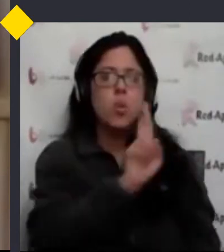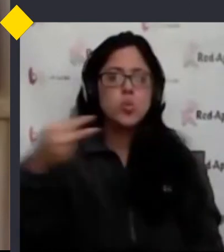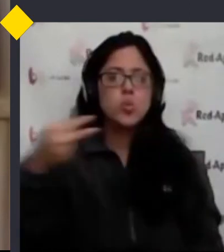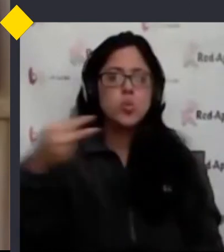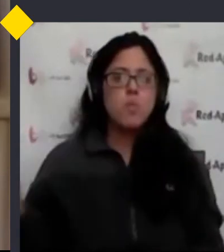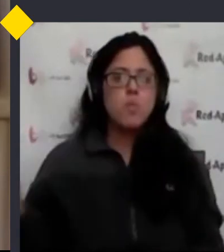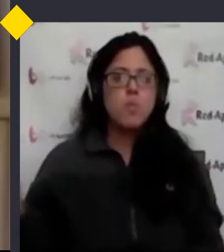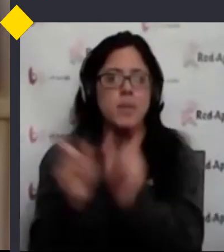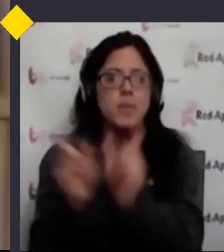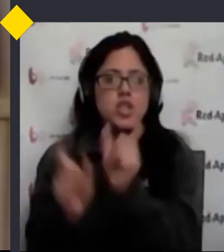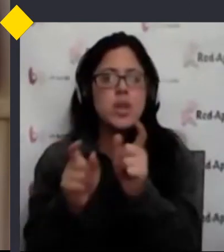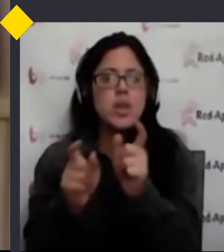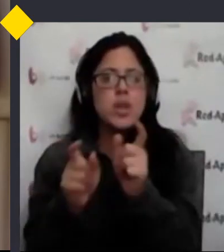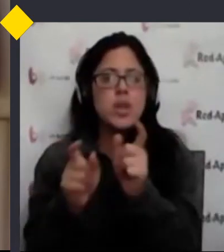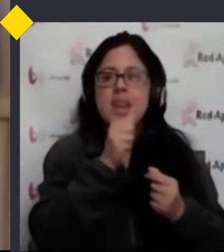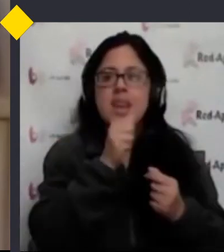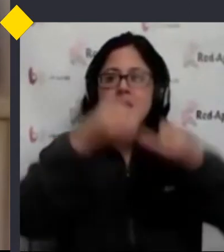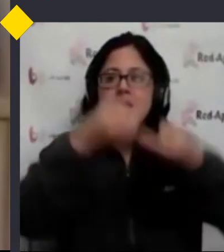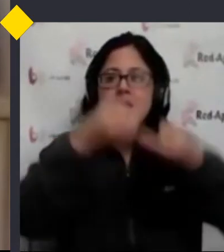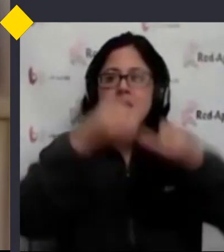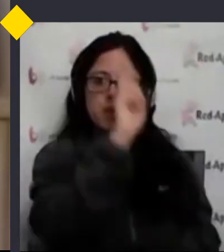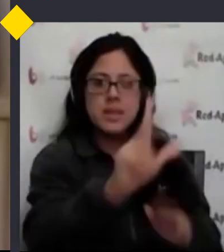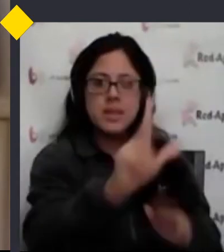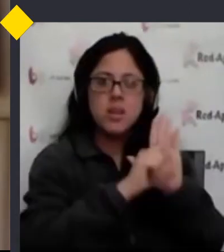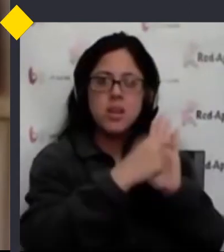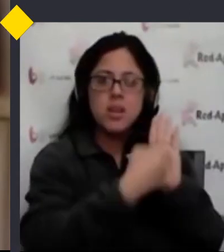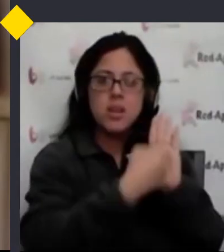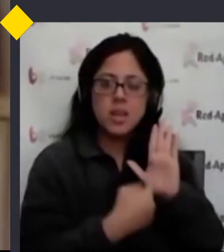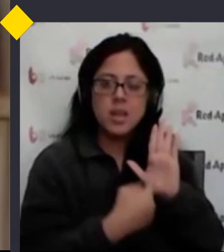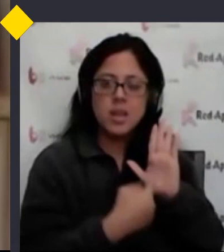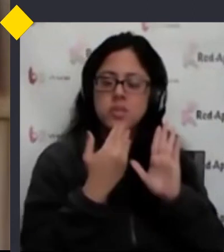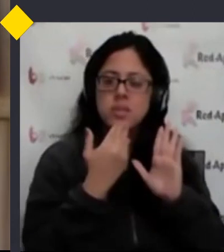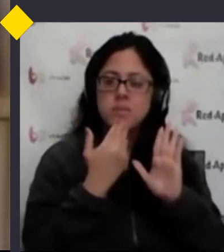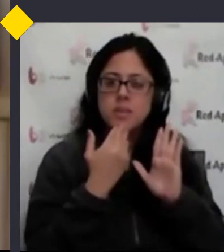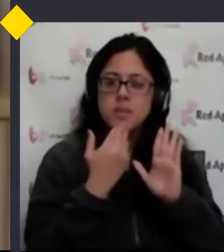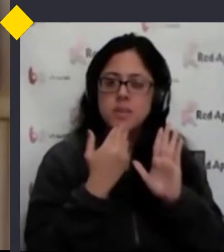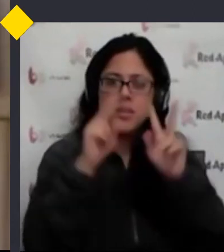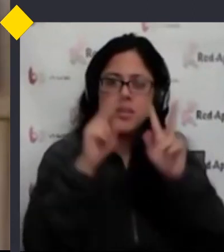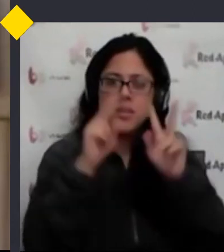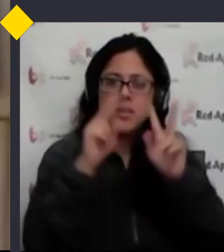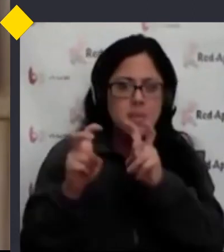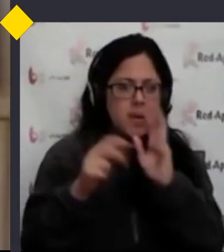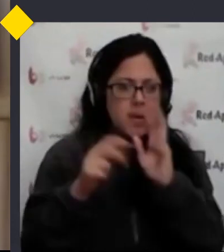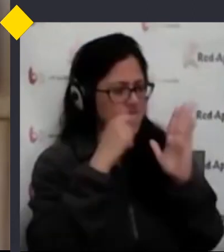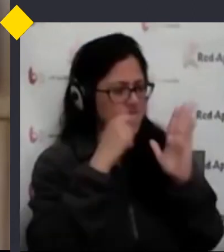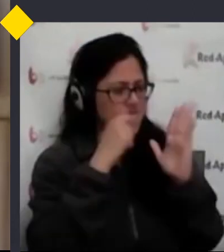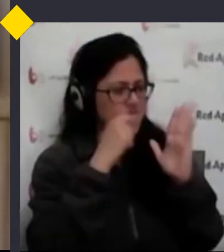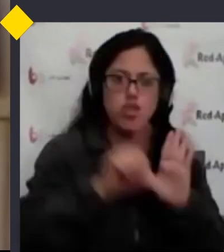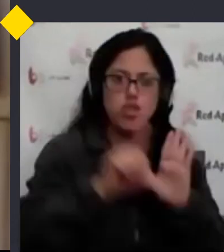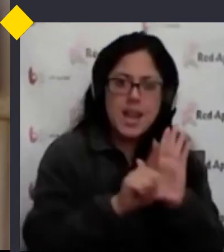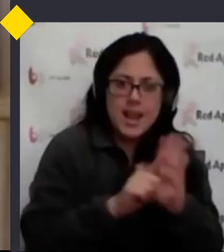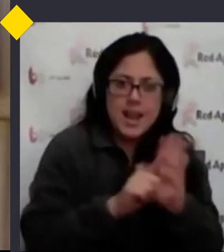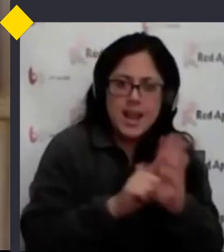que entrevisten respetando la ley y respetando además cosas que trascienden la ley. O sea, tenemos que ir mucho más allá de la ley, pero